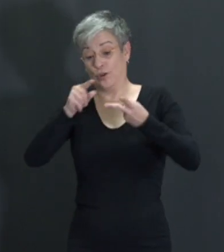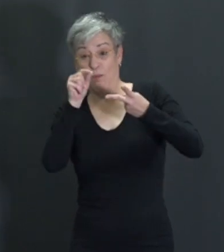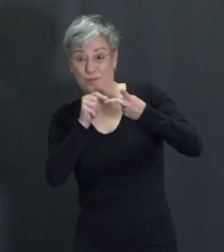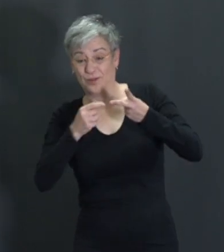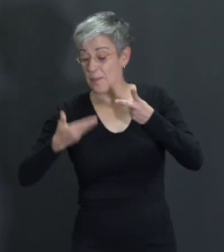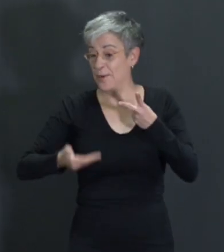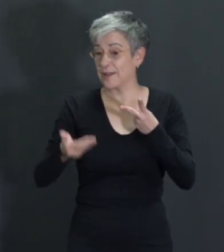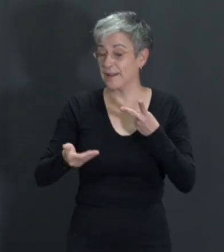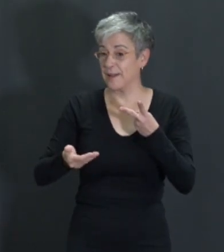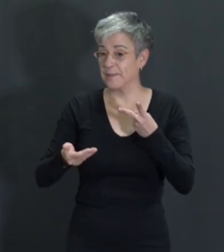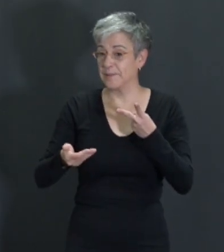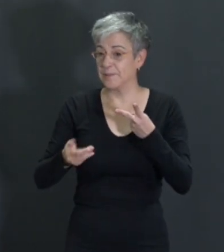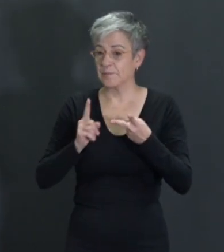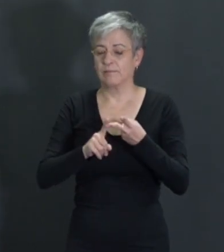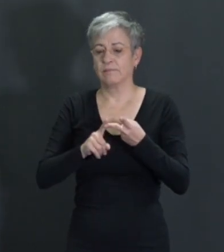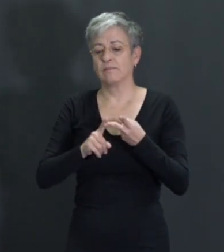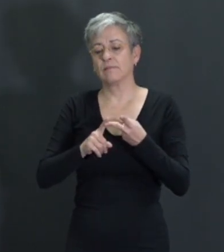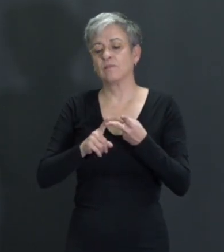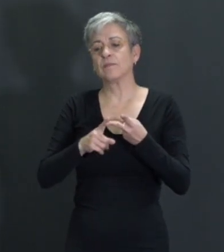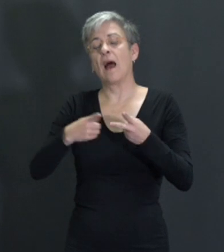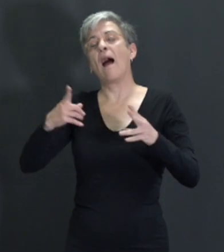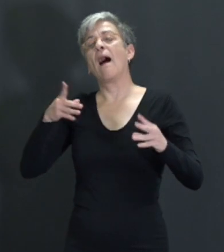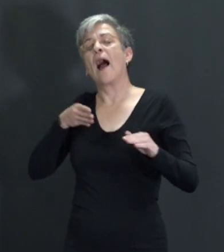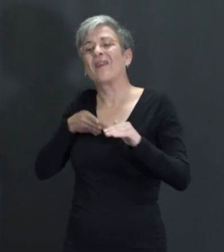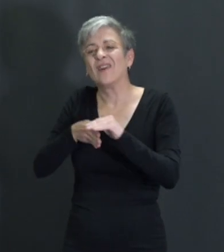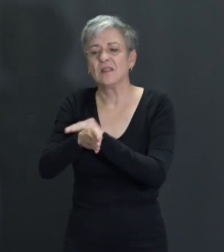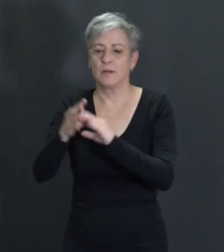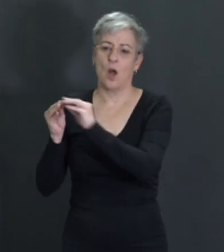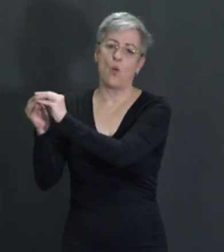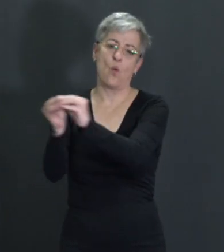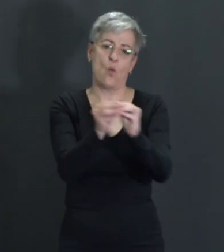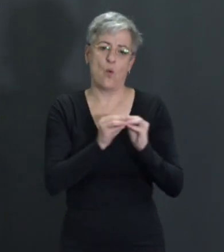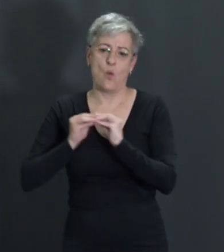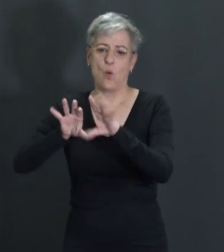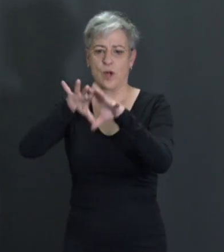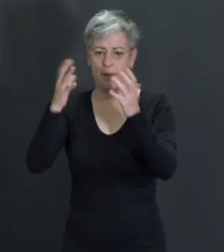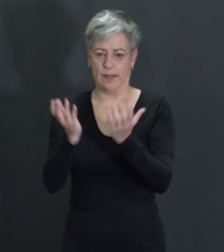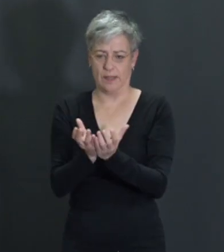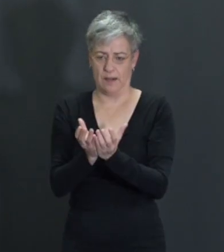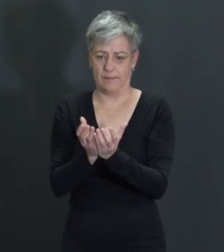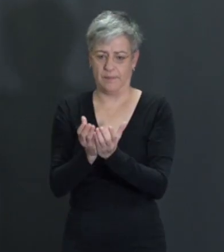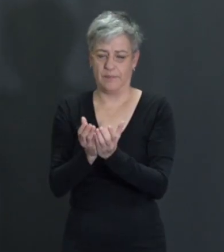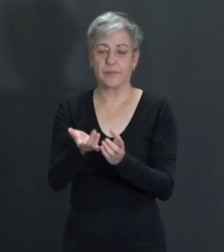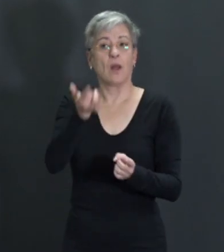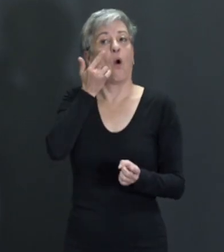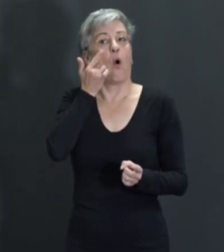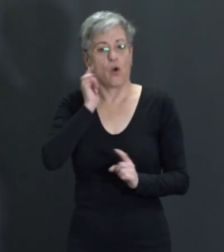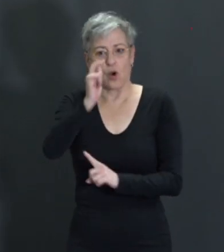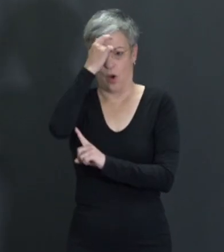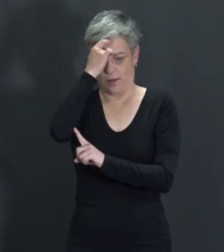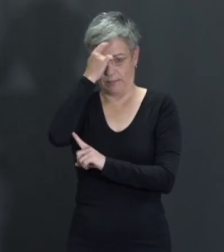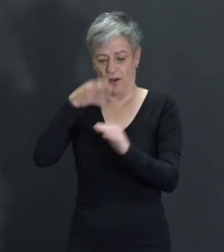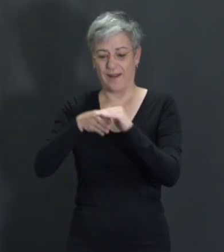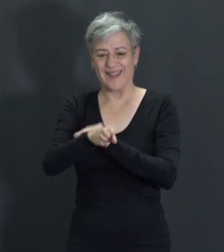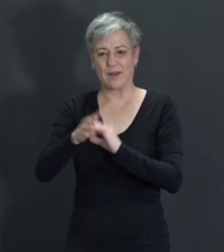viaje es la accesibilidad universal. También, ojo con este concepto, que la accesibilidad universal,